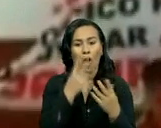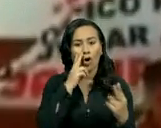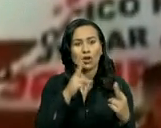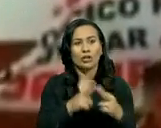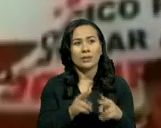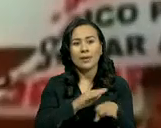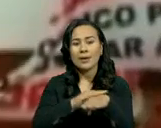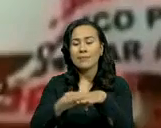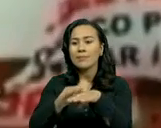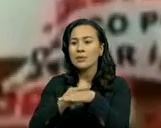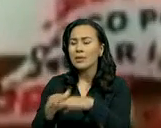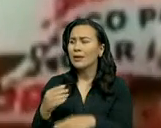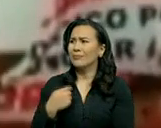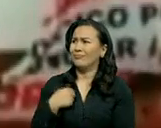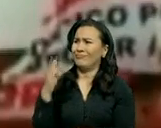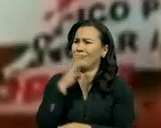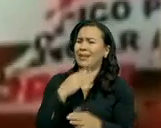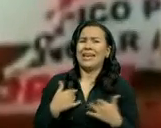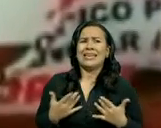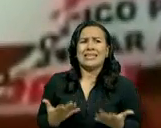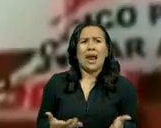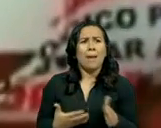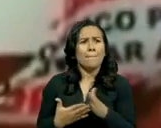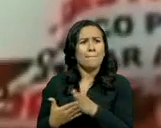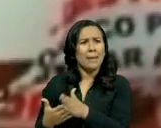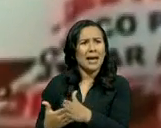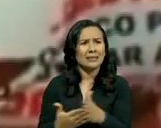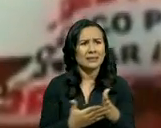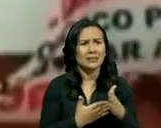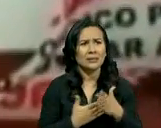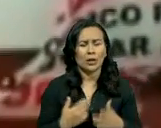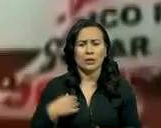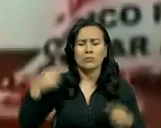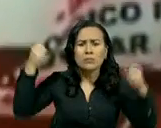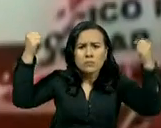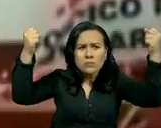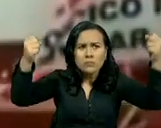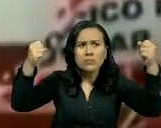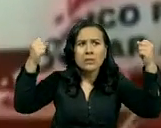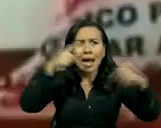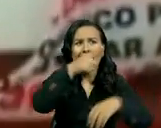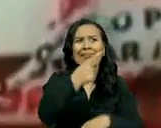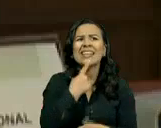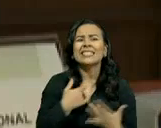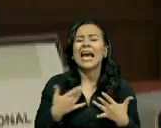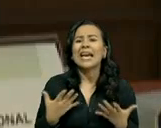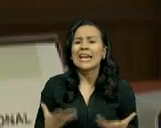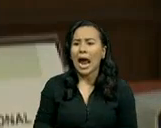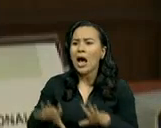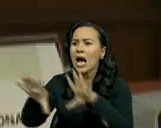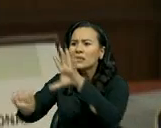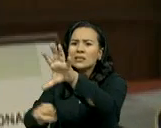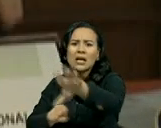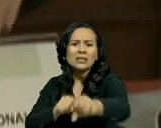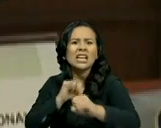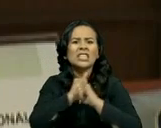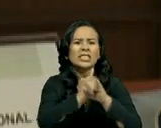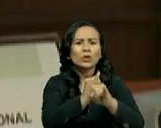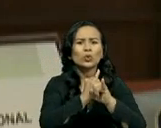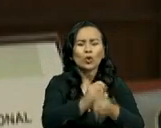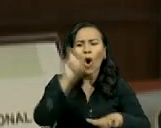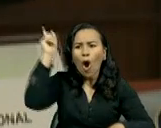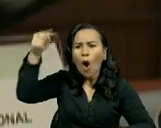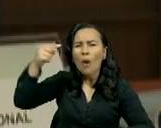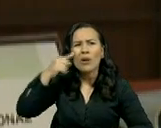para pasar de la resistencia pacífica a la combativa. Porque tenemos que tomarnos las instituciones públicas. Ricardo Patiño, tras la decisión